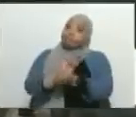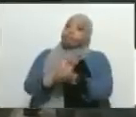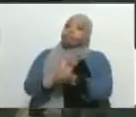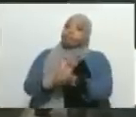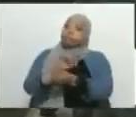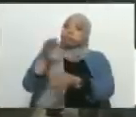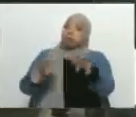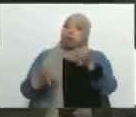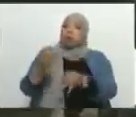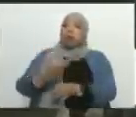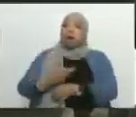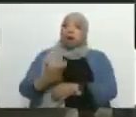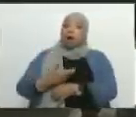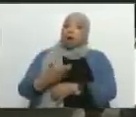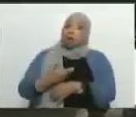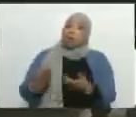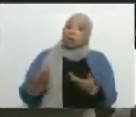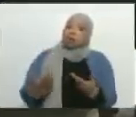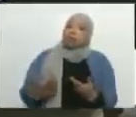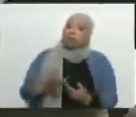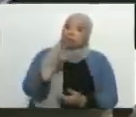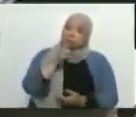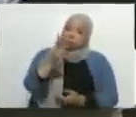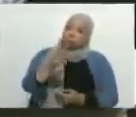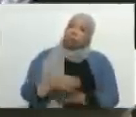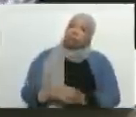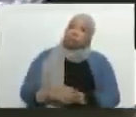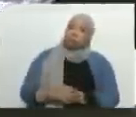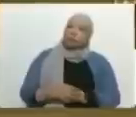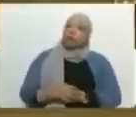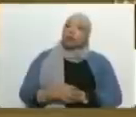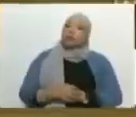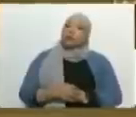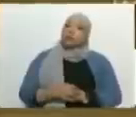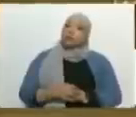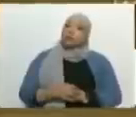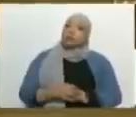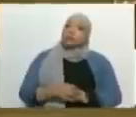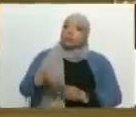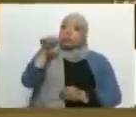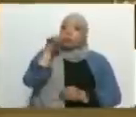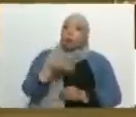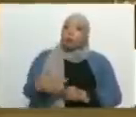este alcalde con estas declaraciones. Comunicación presente, pueblo de Venezuela.